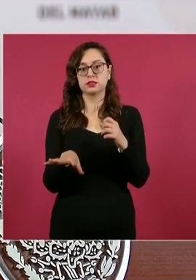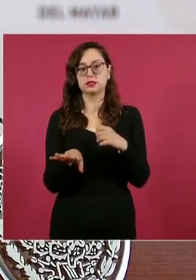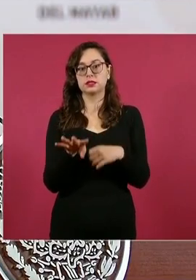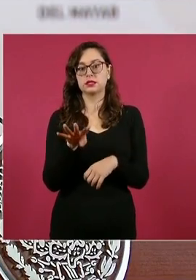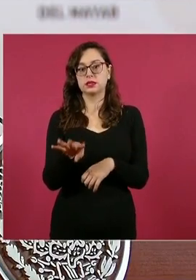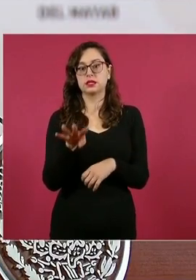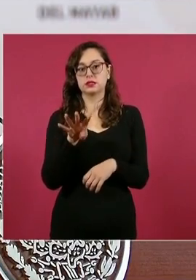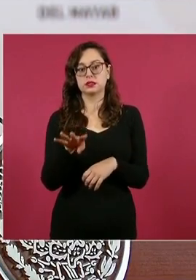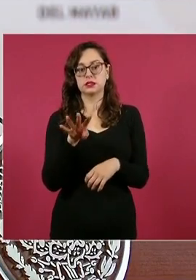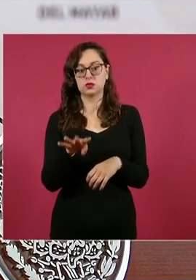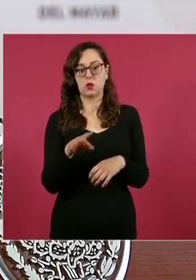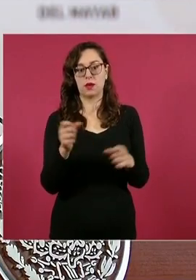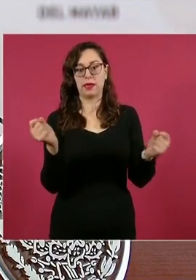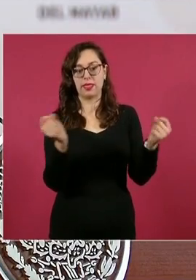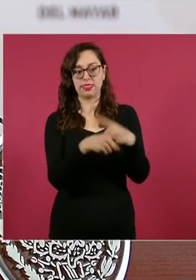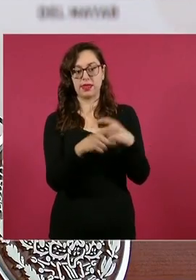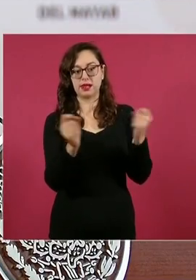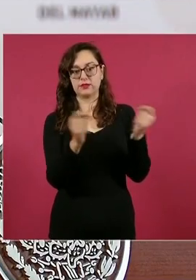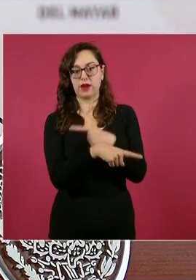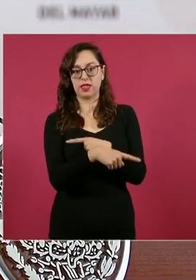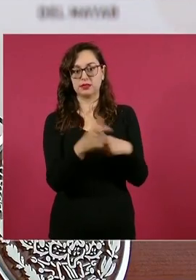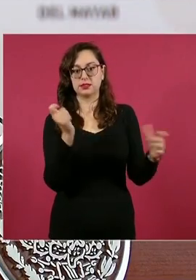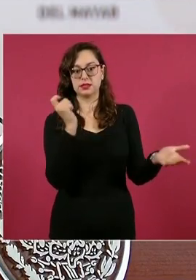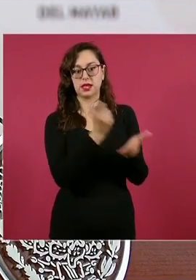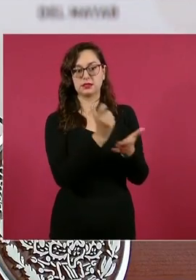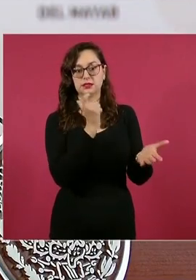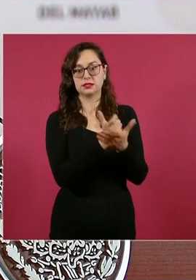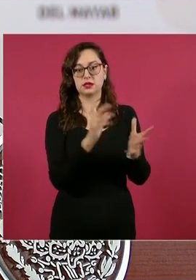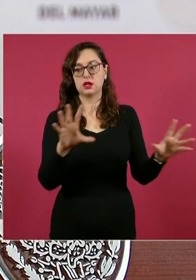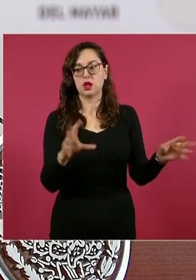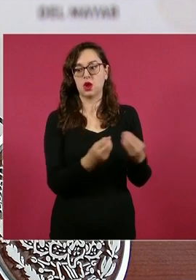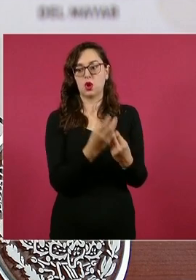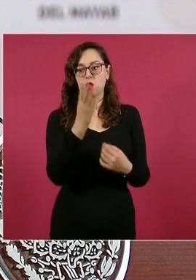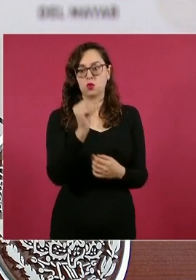819 pagos 5on